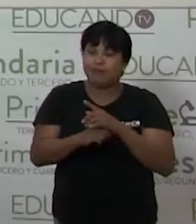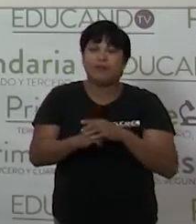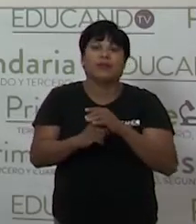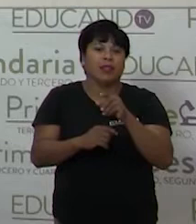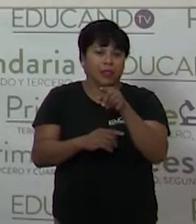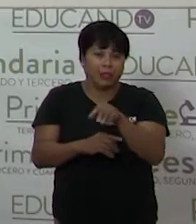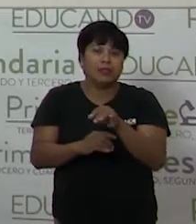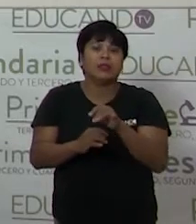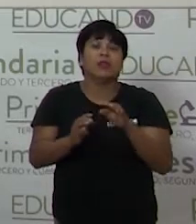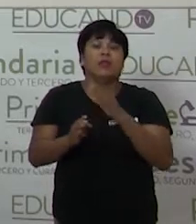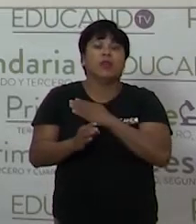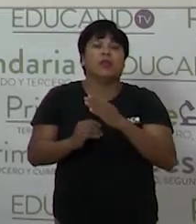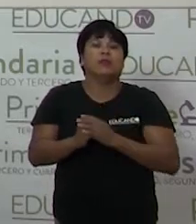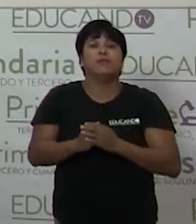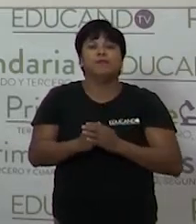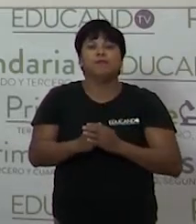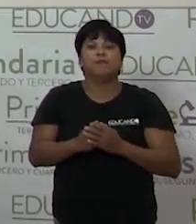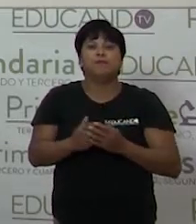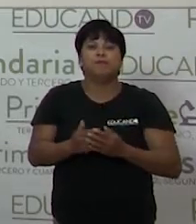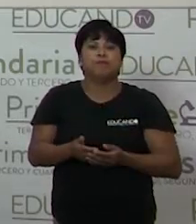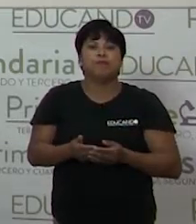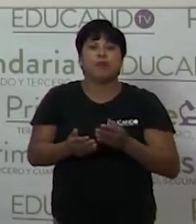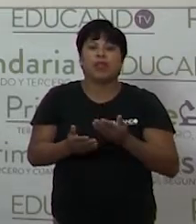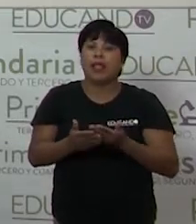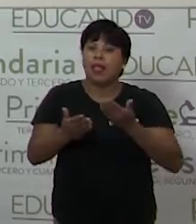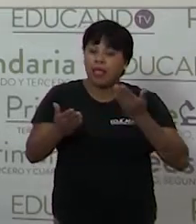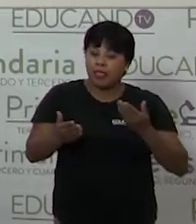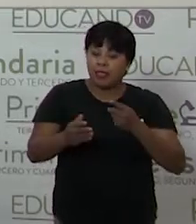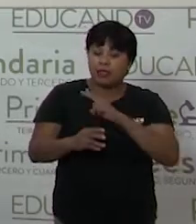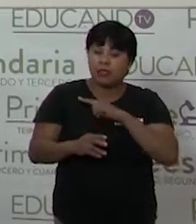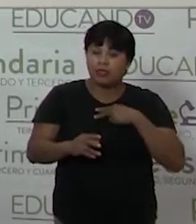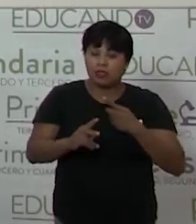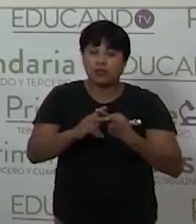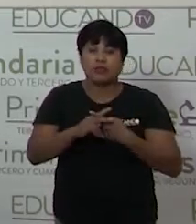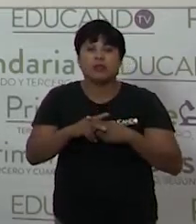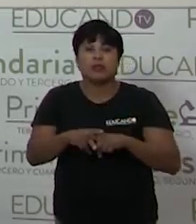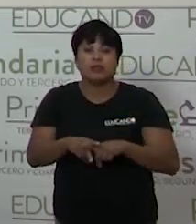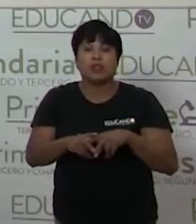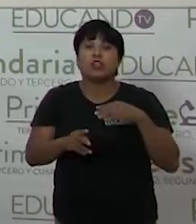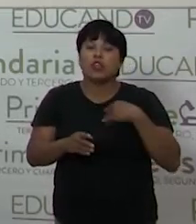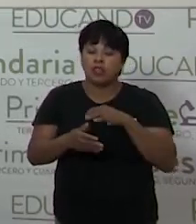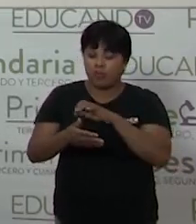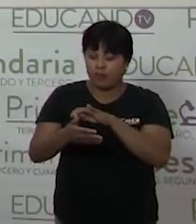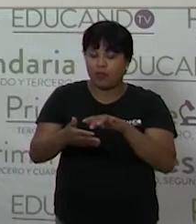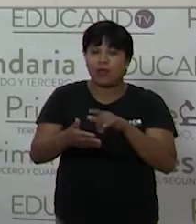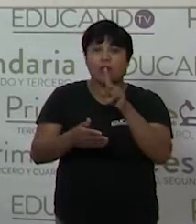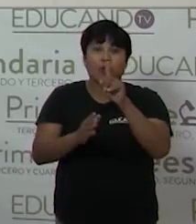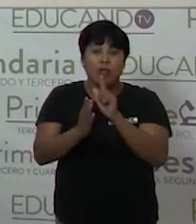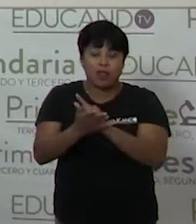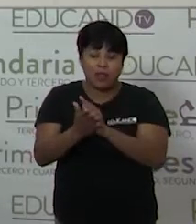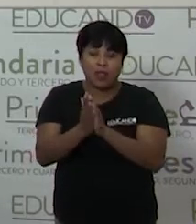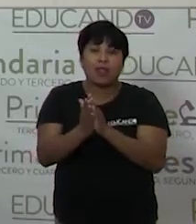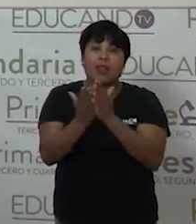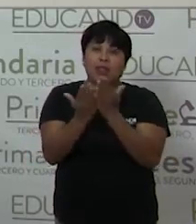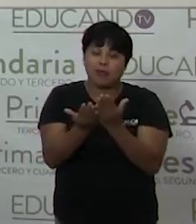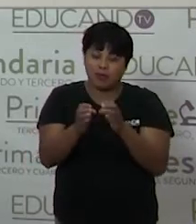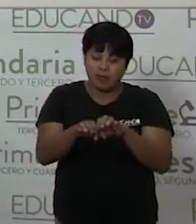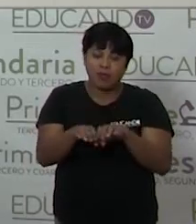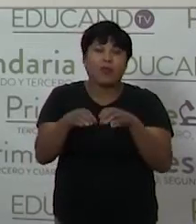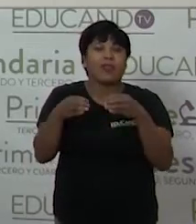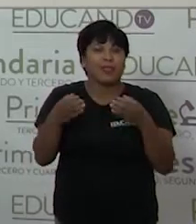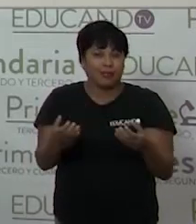así es pues bueno antes de empezar te voy a leer un libro de